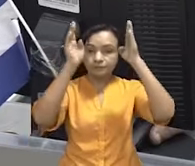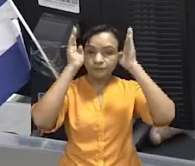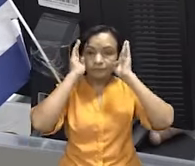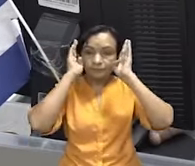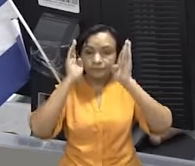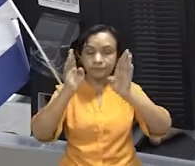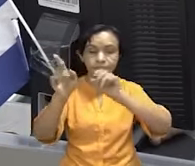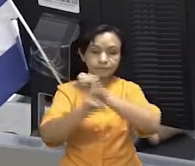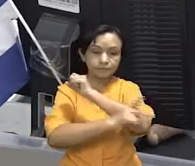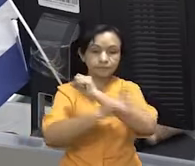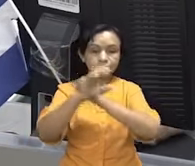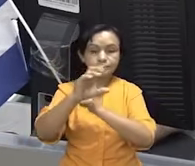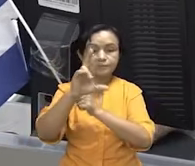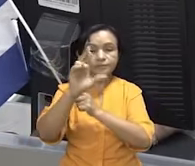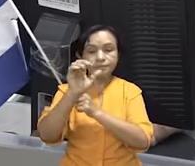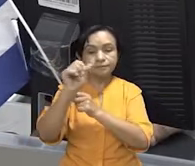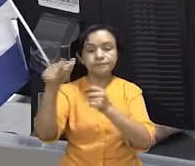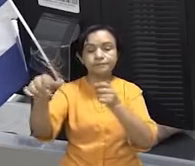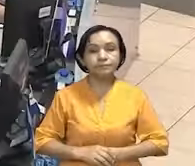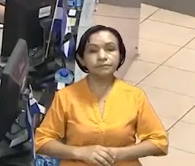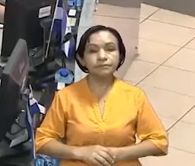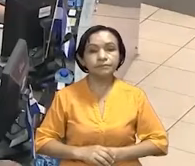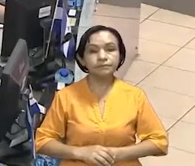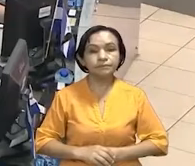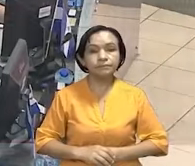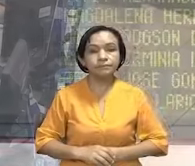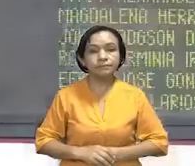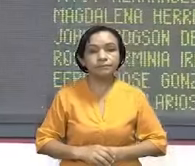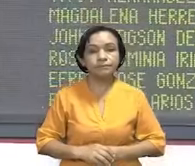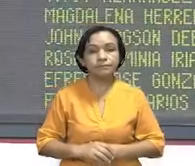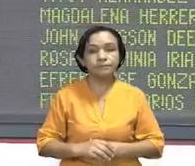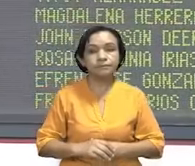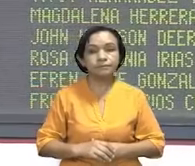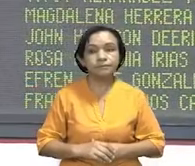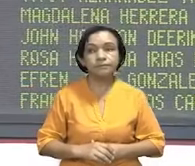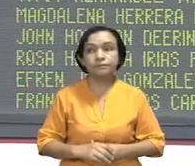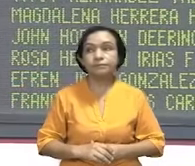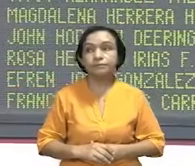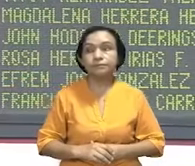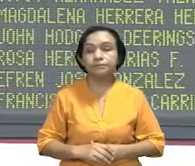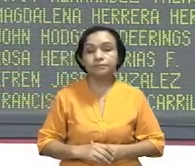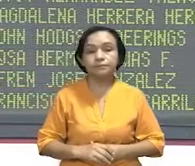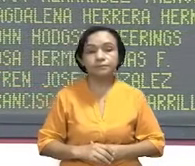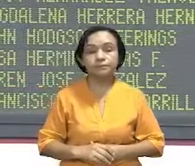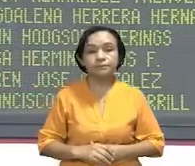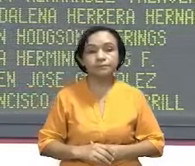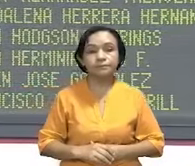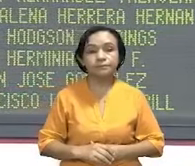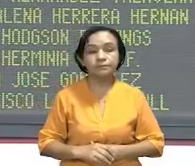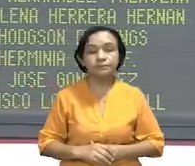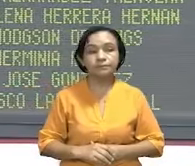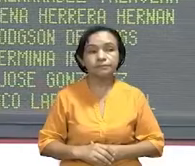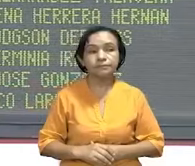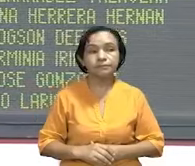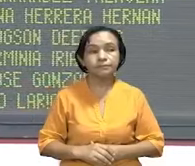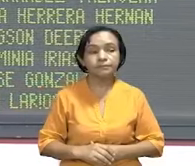de la República de Croacia a la Unión Europea. Desde la aprobación legislativa del digesto jurídico de esta materia en